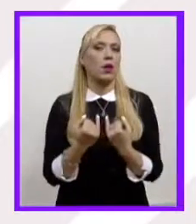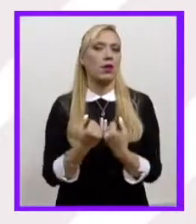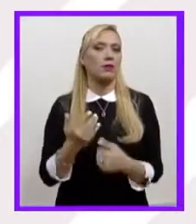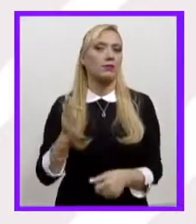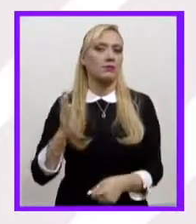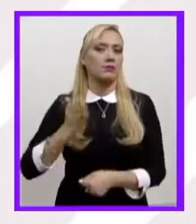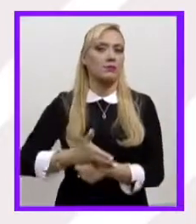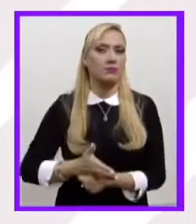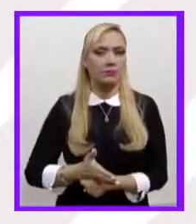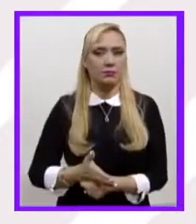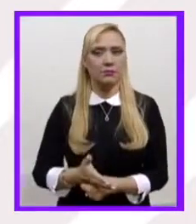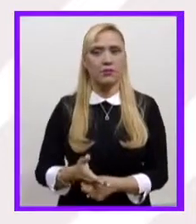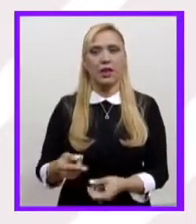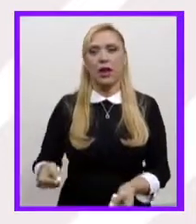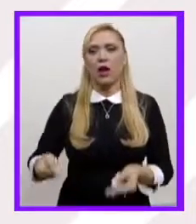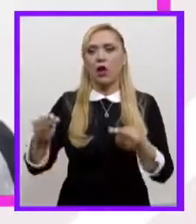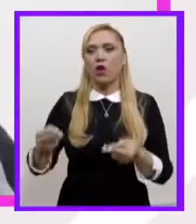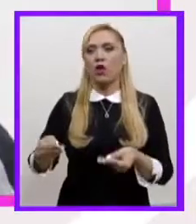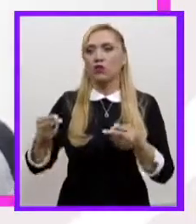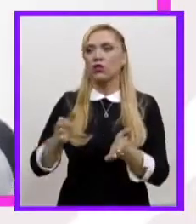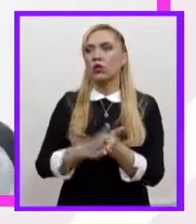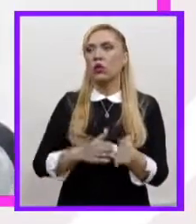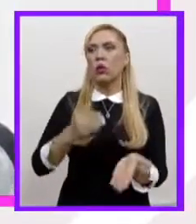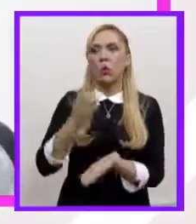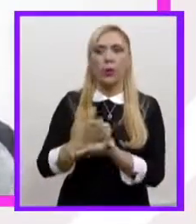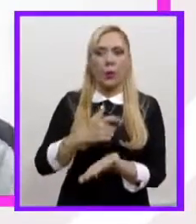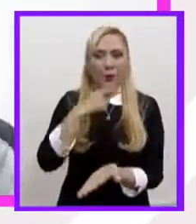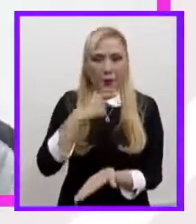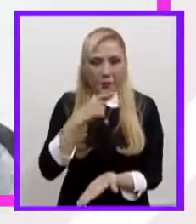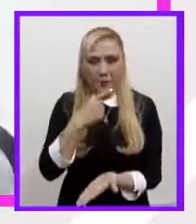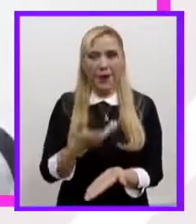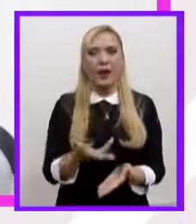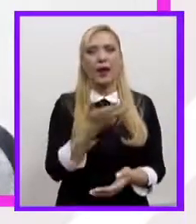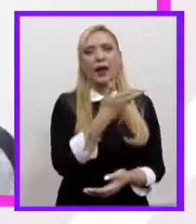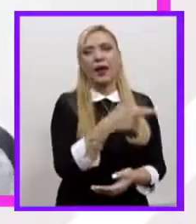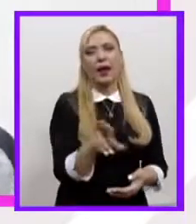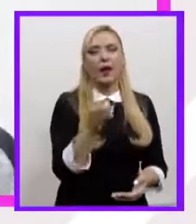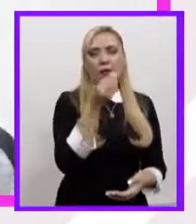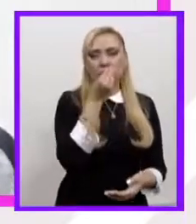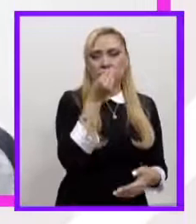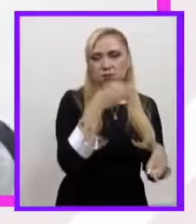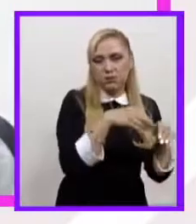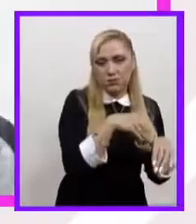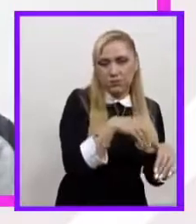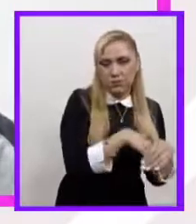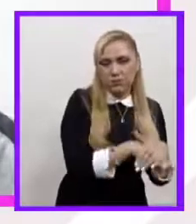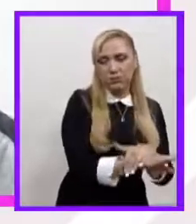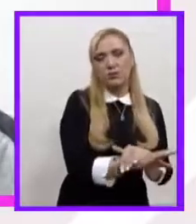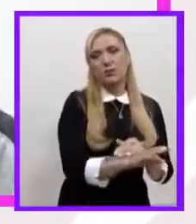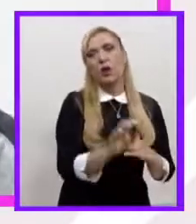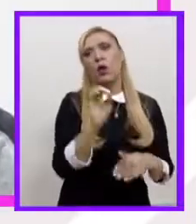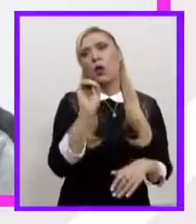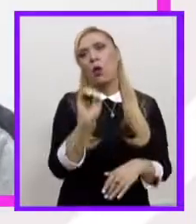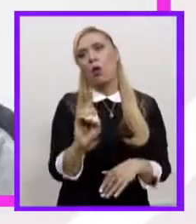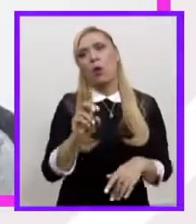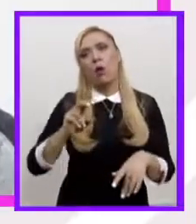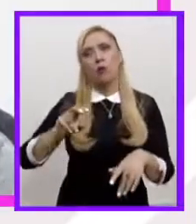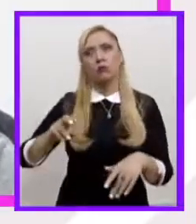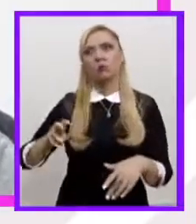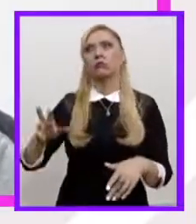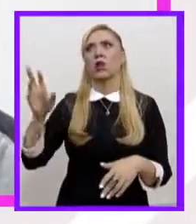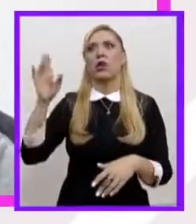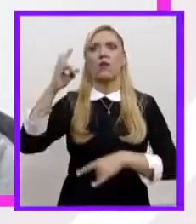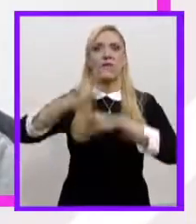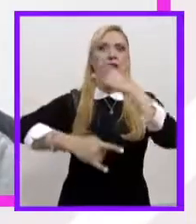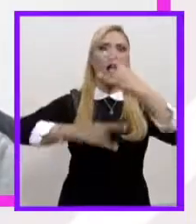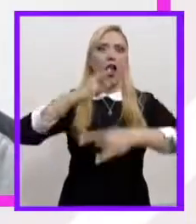que pueda recibir un pequeño negocio, una papelería, una fonda, a la sanción que pueda recibir un parque de diversiones, como